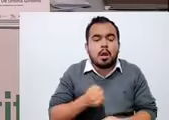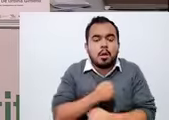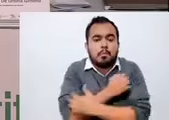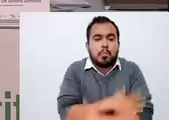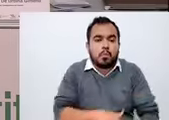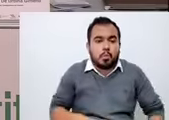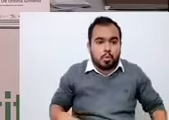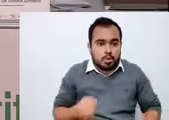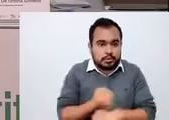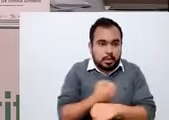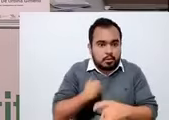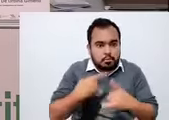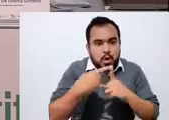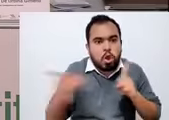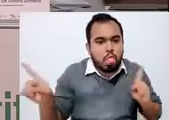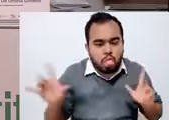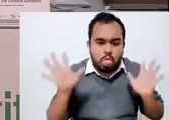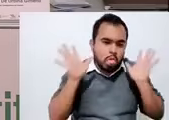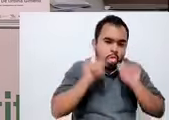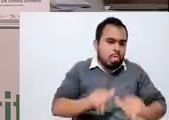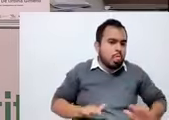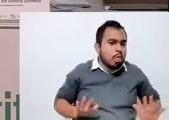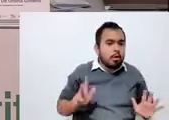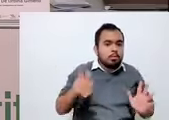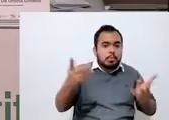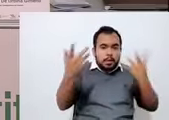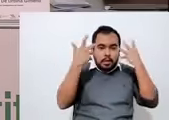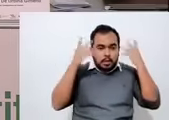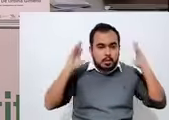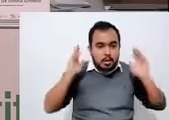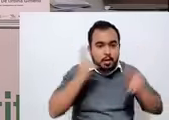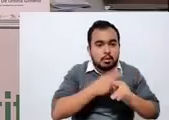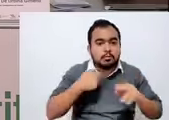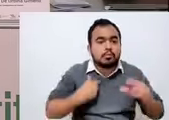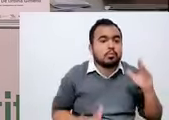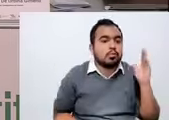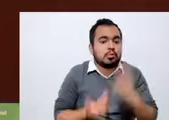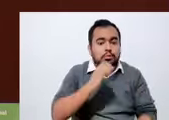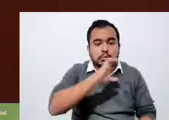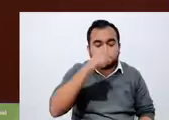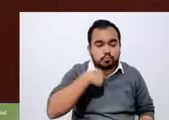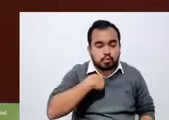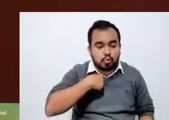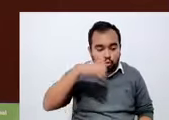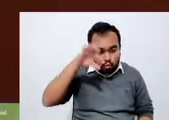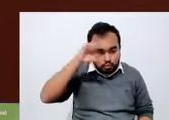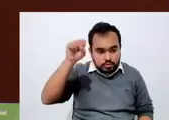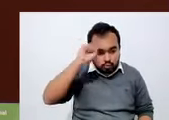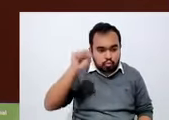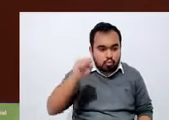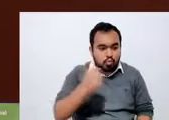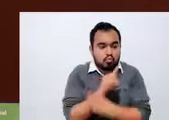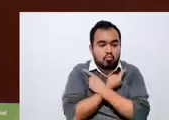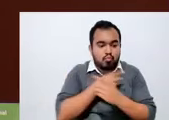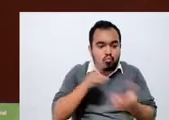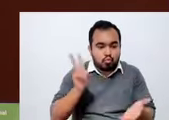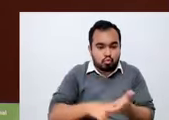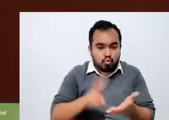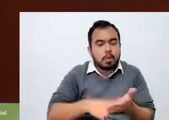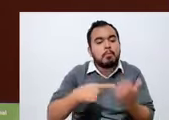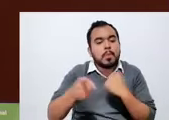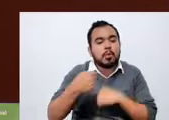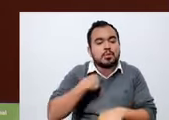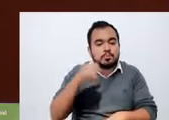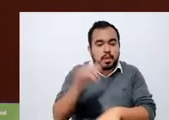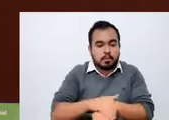ya que Kant me regañe cuando llegue al cielo de los conceptos morales, pero era mi amigo y por una